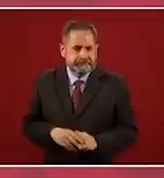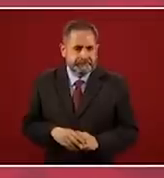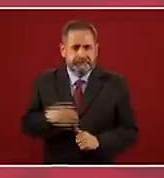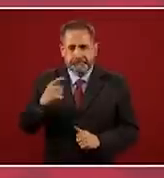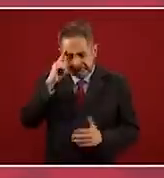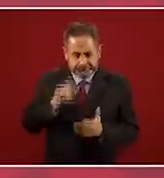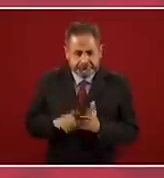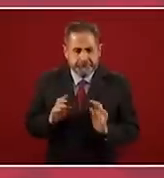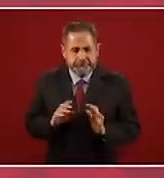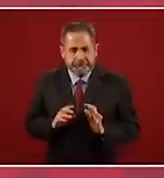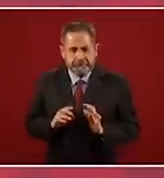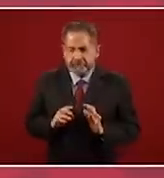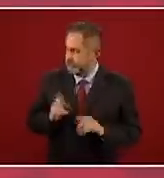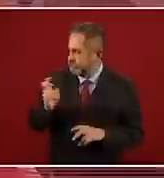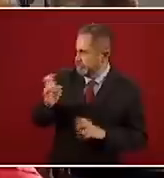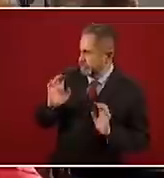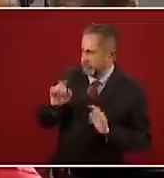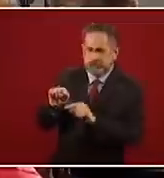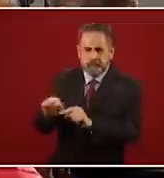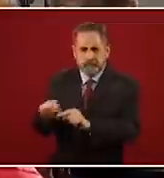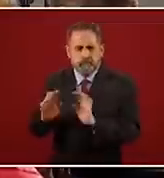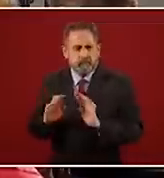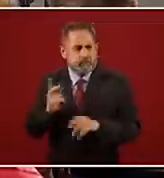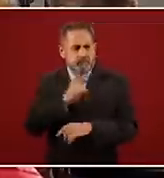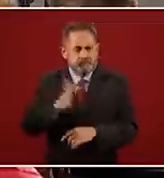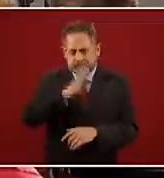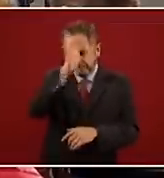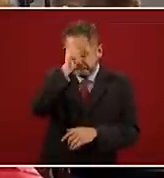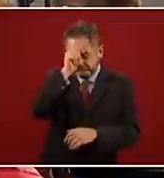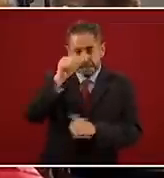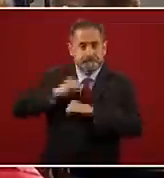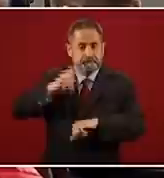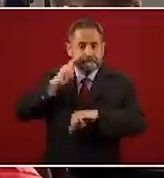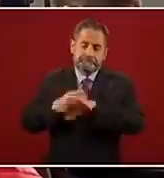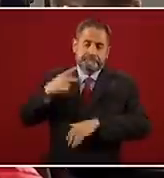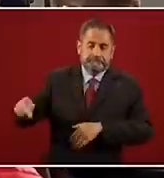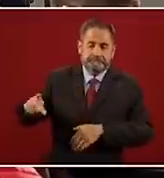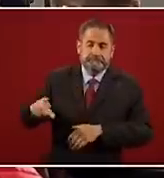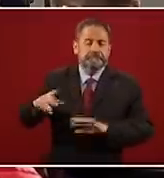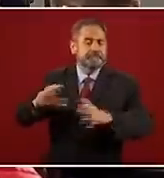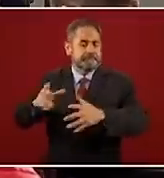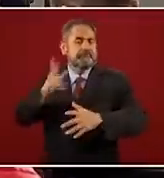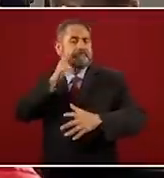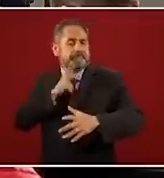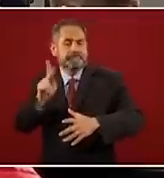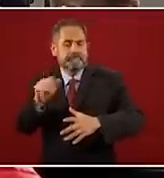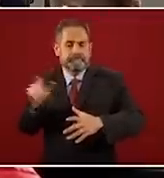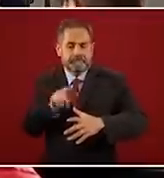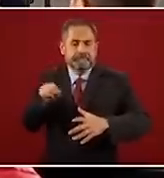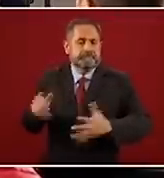y creo que así está pactado, le corresponde a Pemex